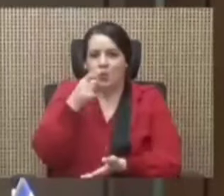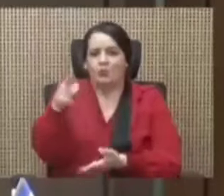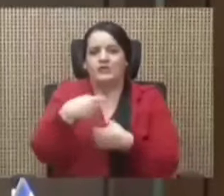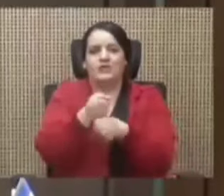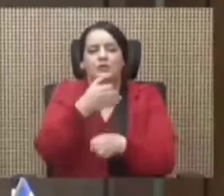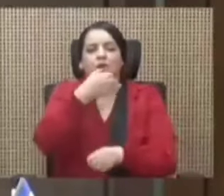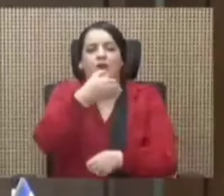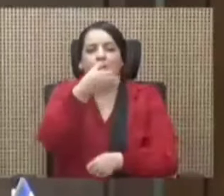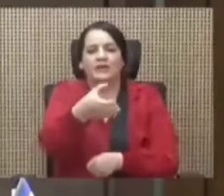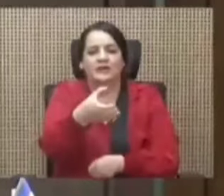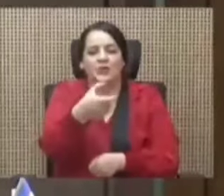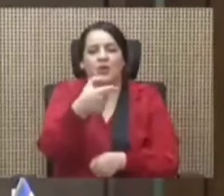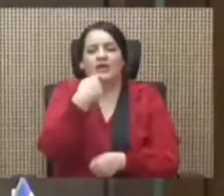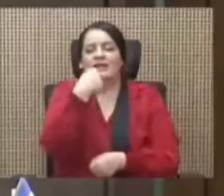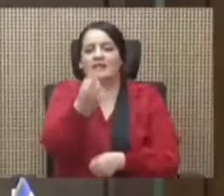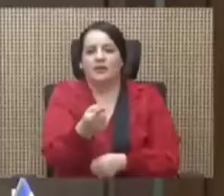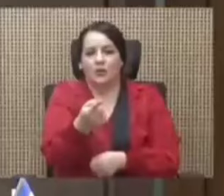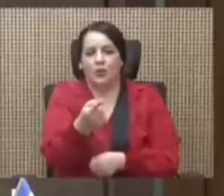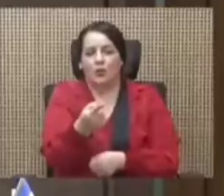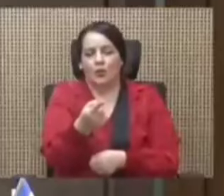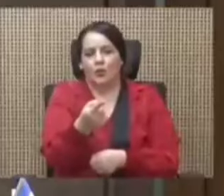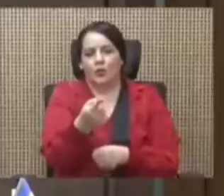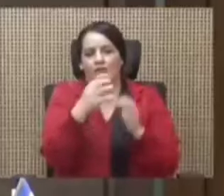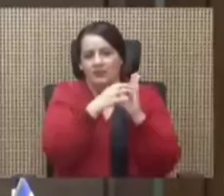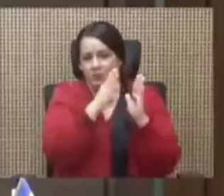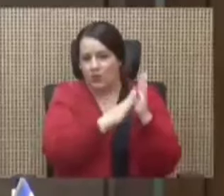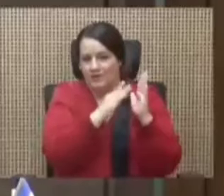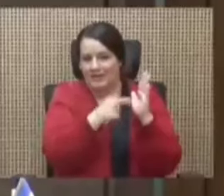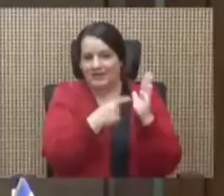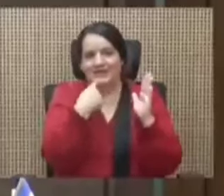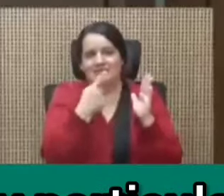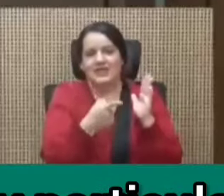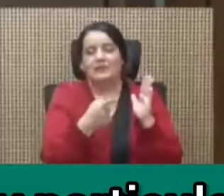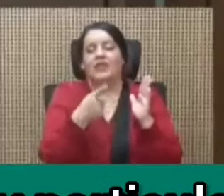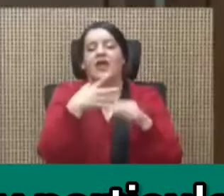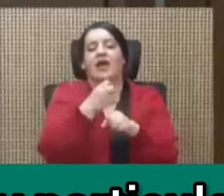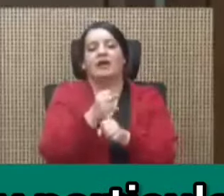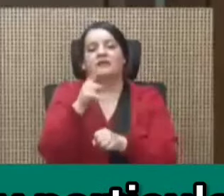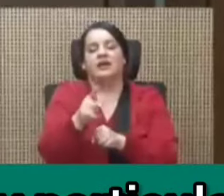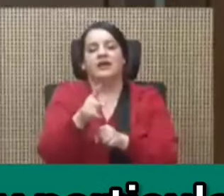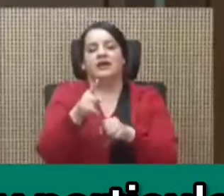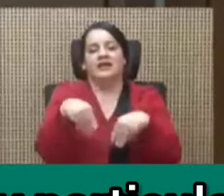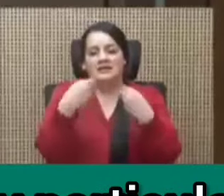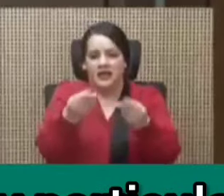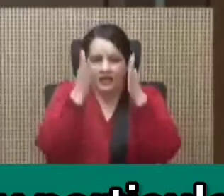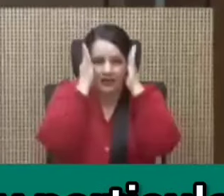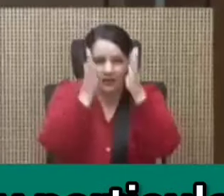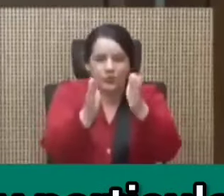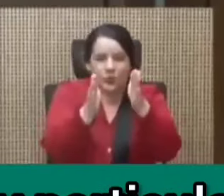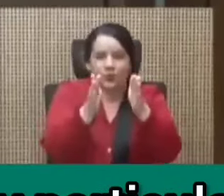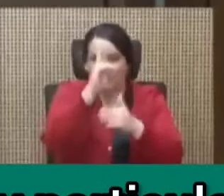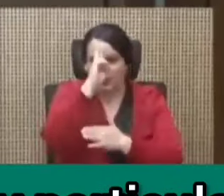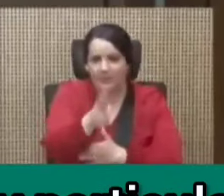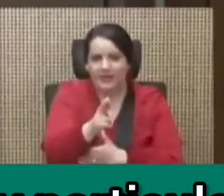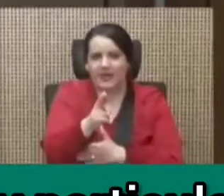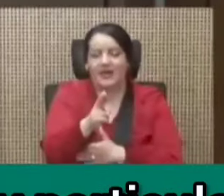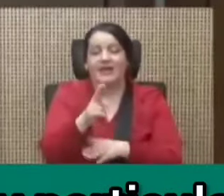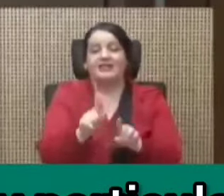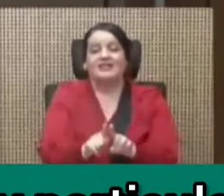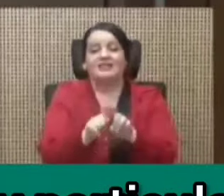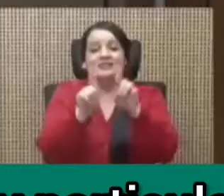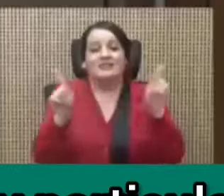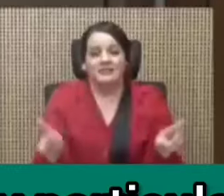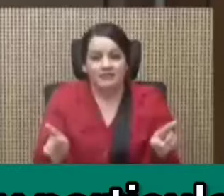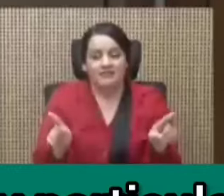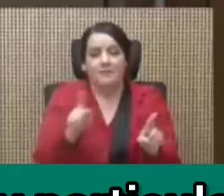esta, y le cito textualmente: hace una atención respetuosa, que se le dé una atención respetuosa, diferenciada